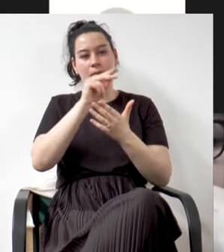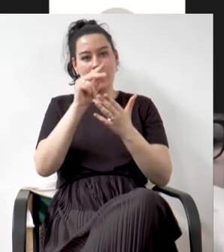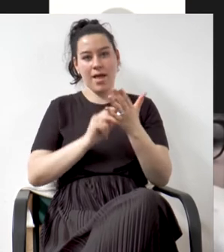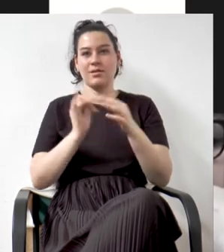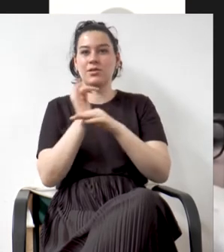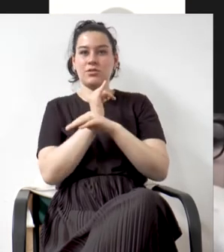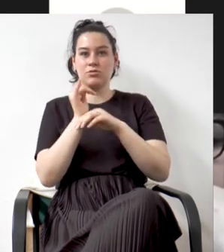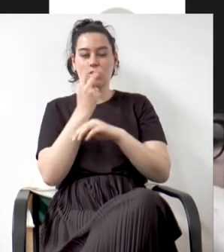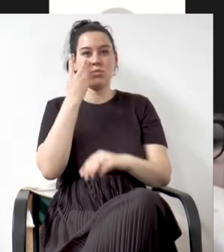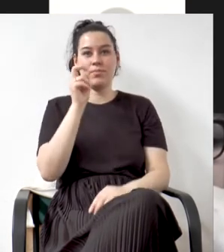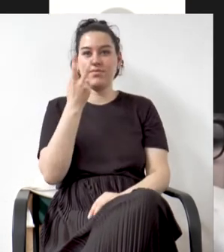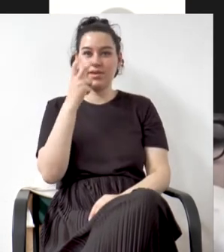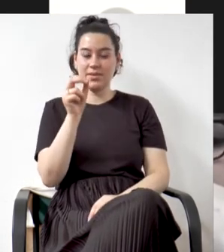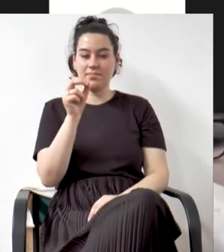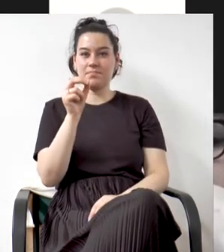Institucional 2020.